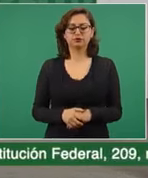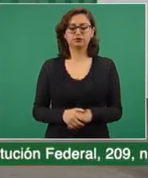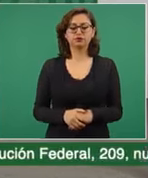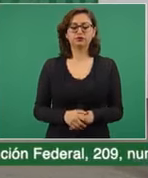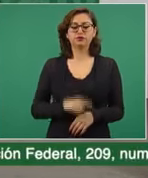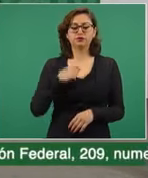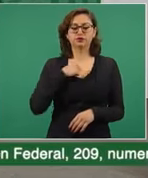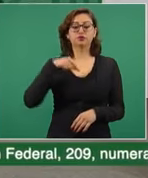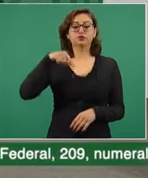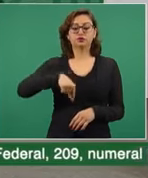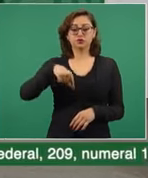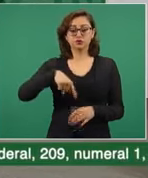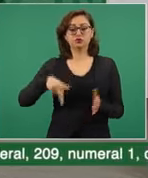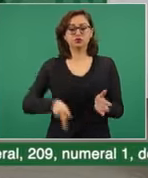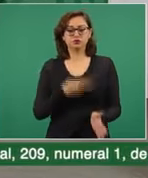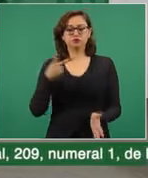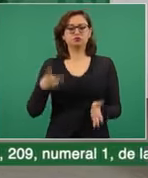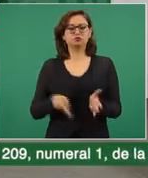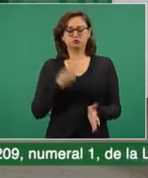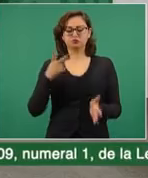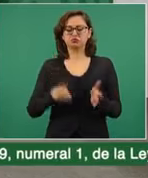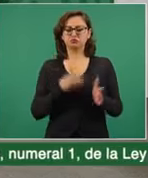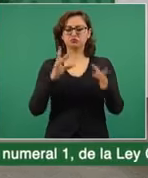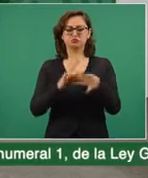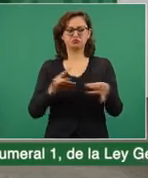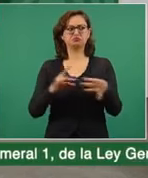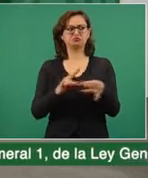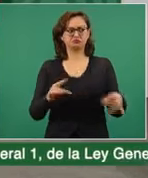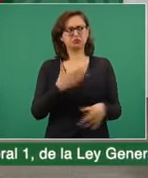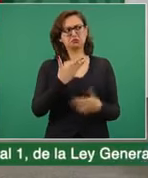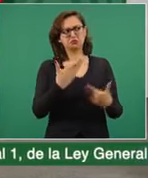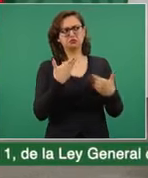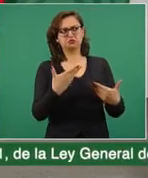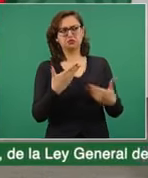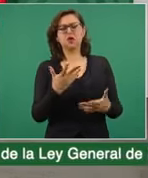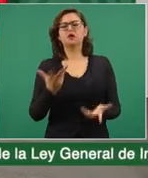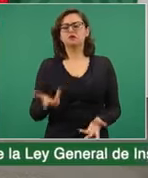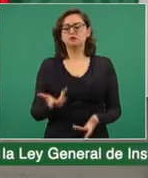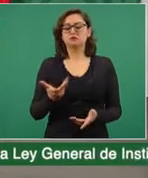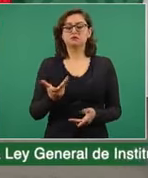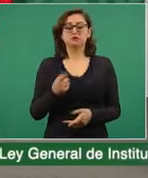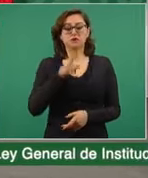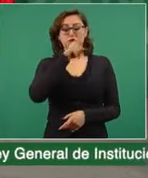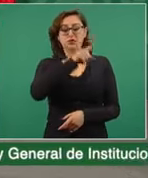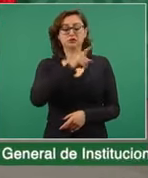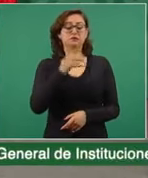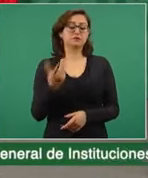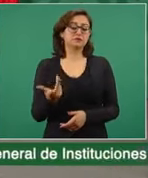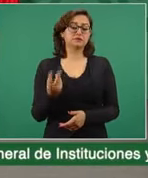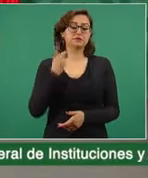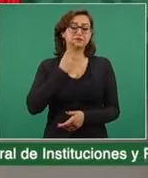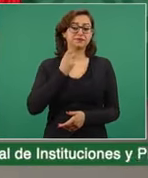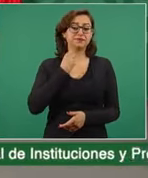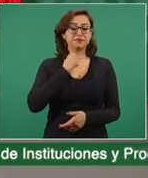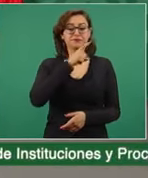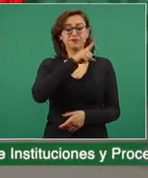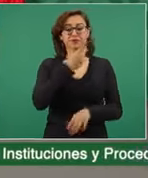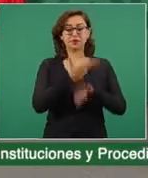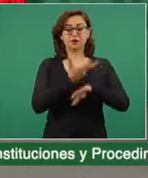aquí, lo vemos bien, ojalá y el Congreso de Estados Unidos lo